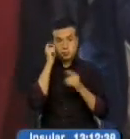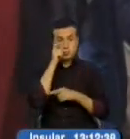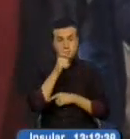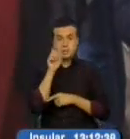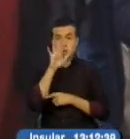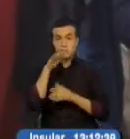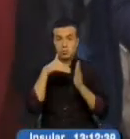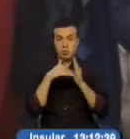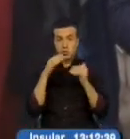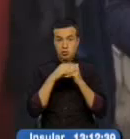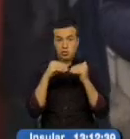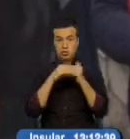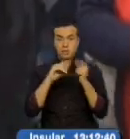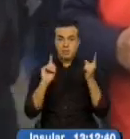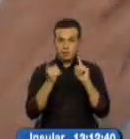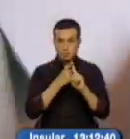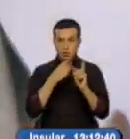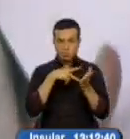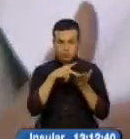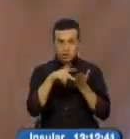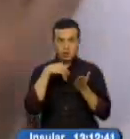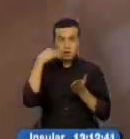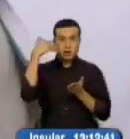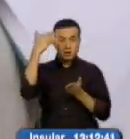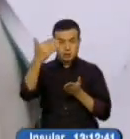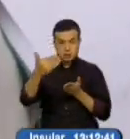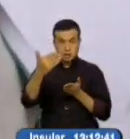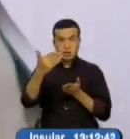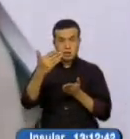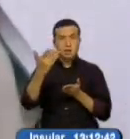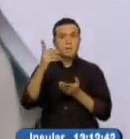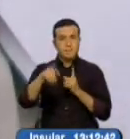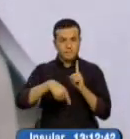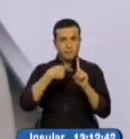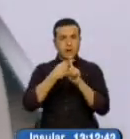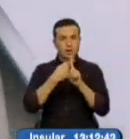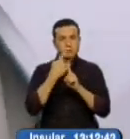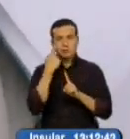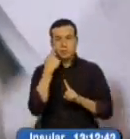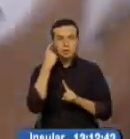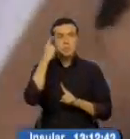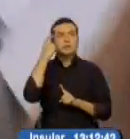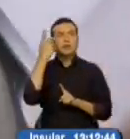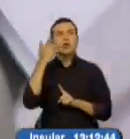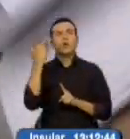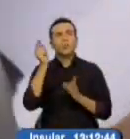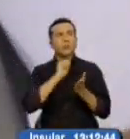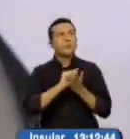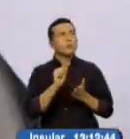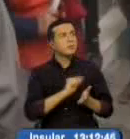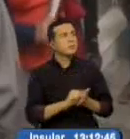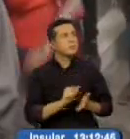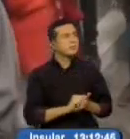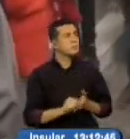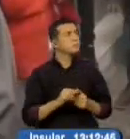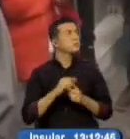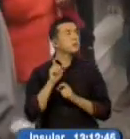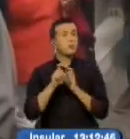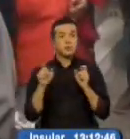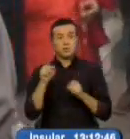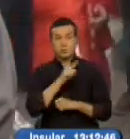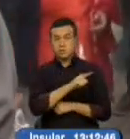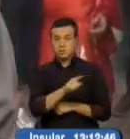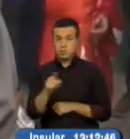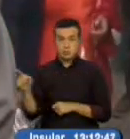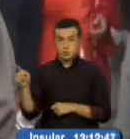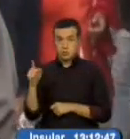de $5.000 en un inicio y en los próximos días se adicionará la manera de cobro para los depositantes. Y para que estos